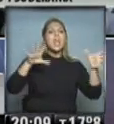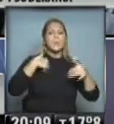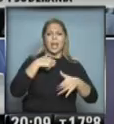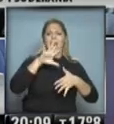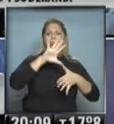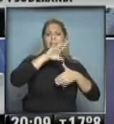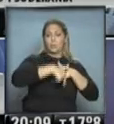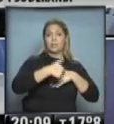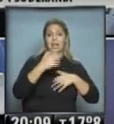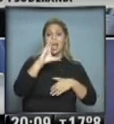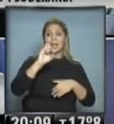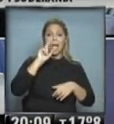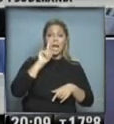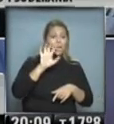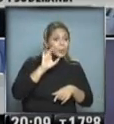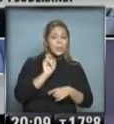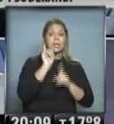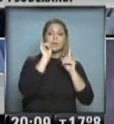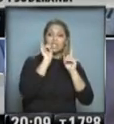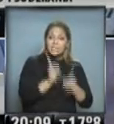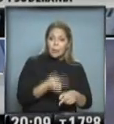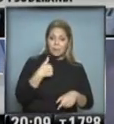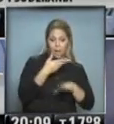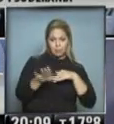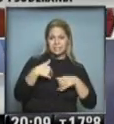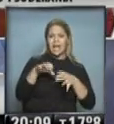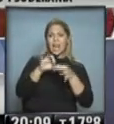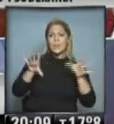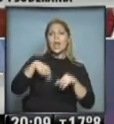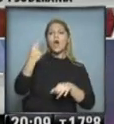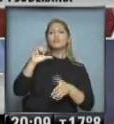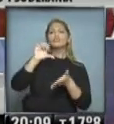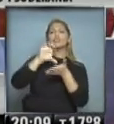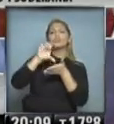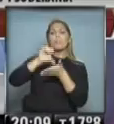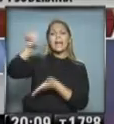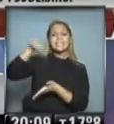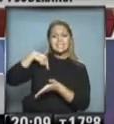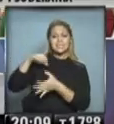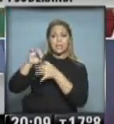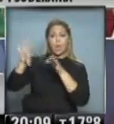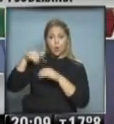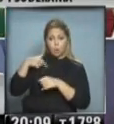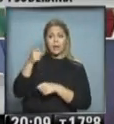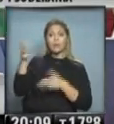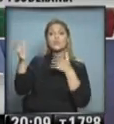Caribe, sino también desde acá a liberar a los pueblos de Europa, con los movimientos sociales de